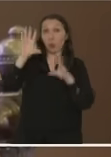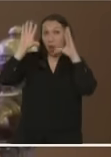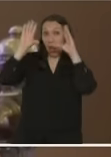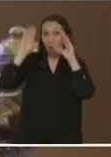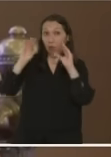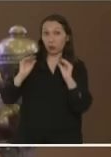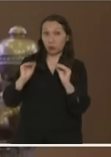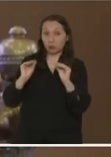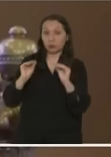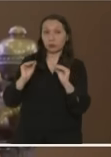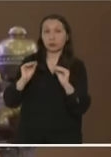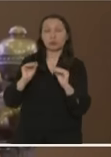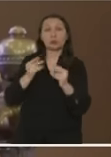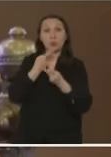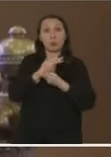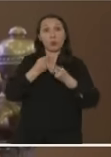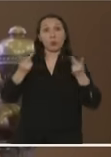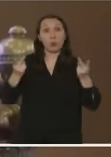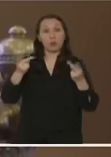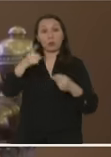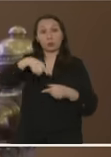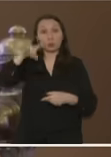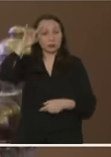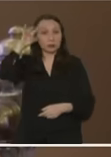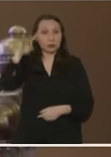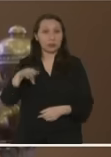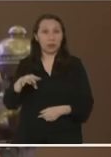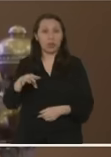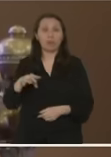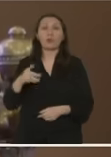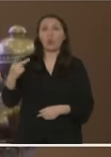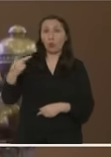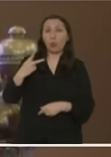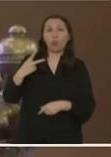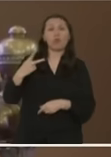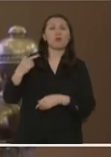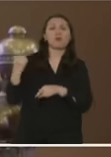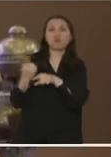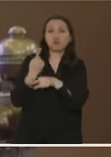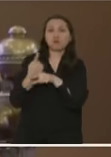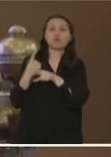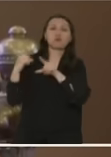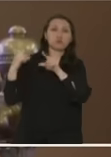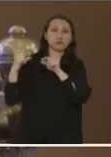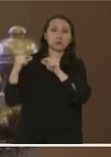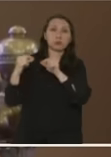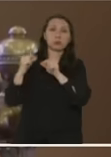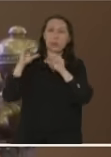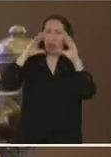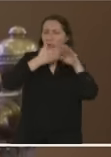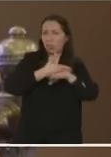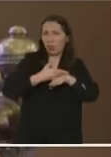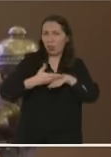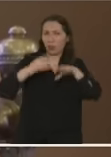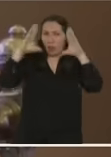noche, como se ha hecho público de hecho, habíamos conversado bien entrada la